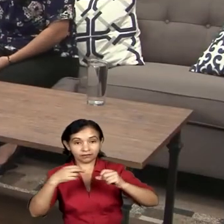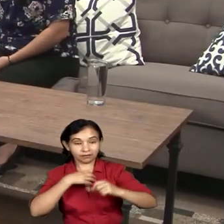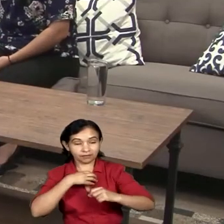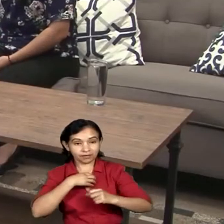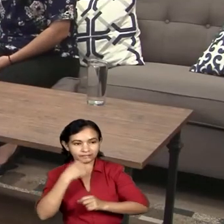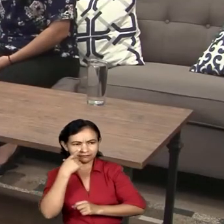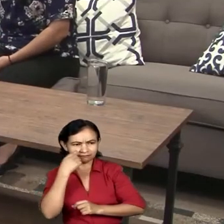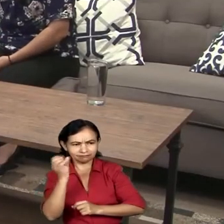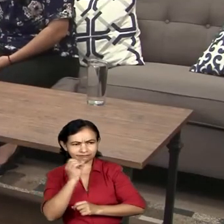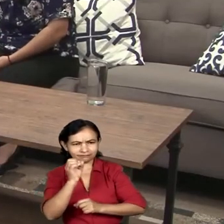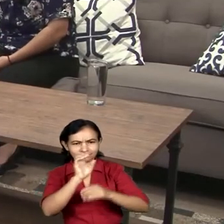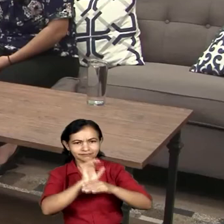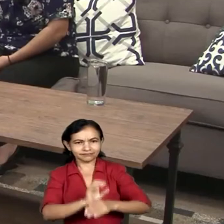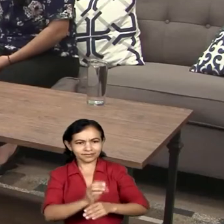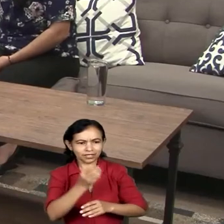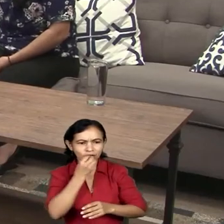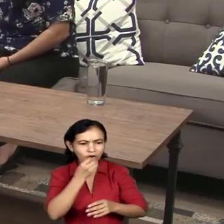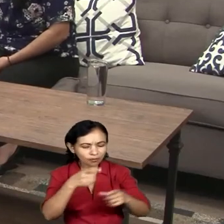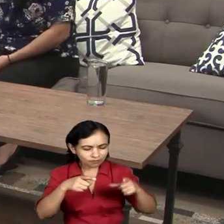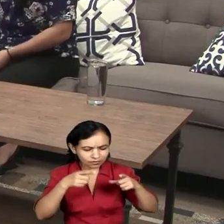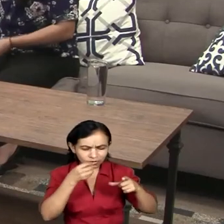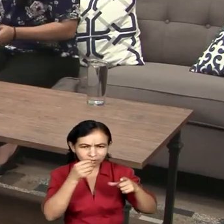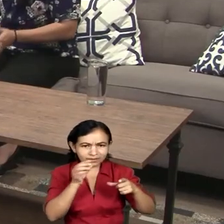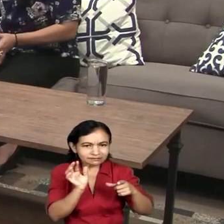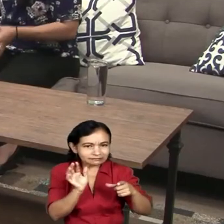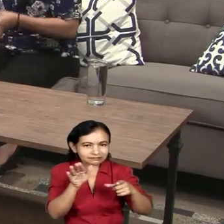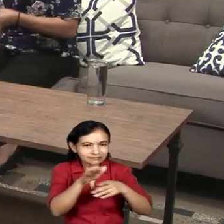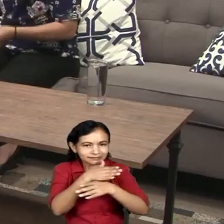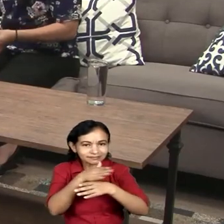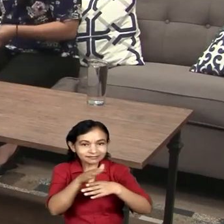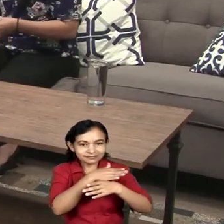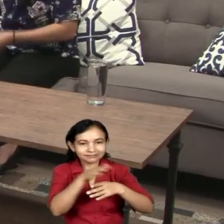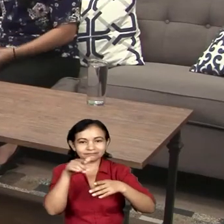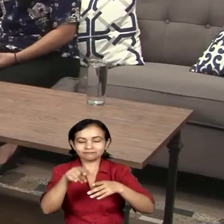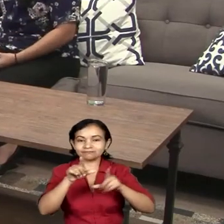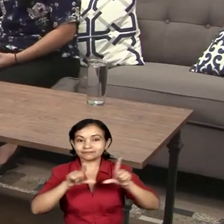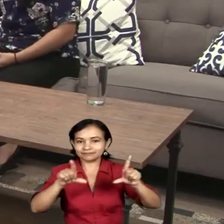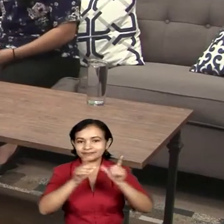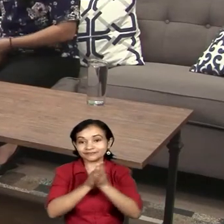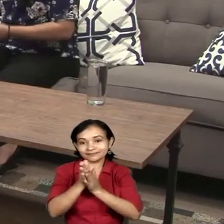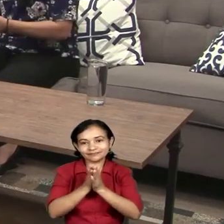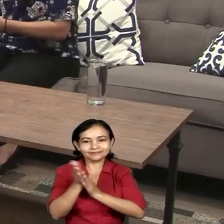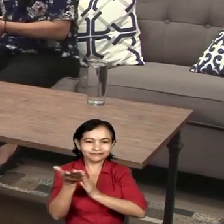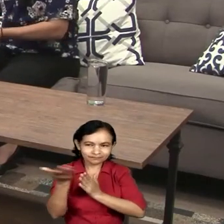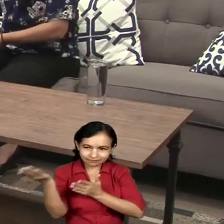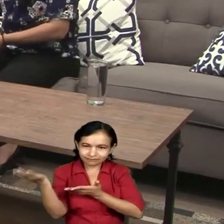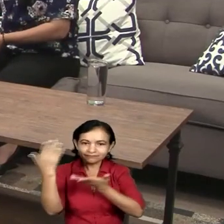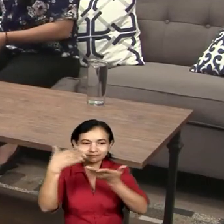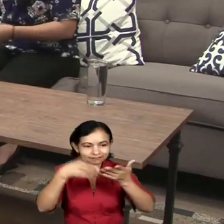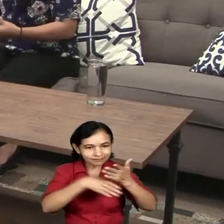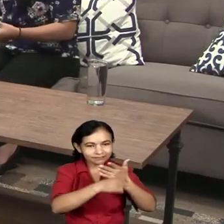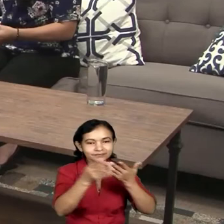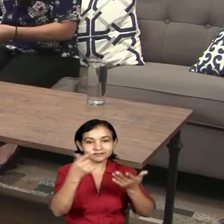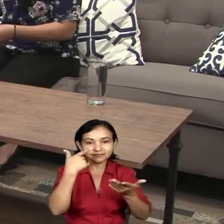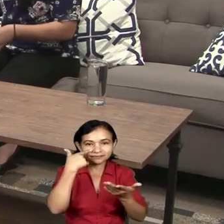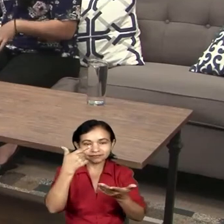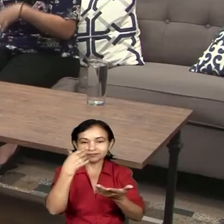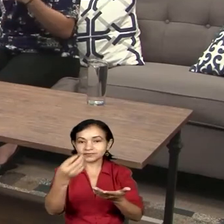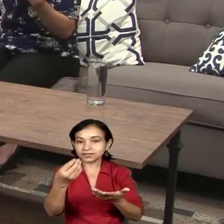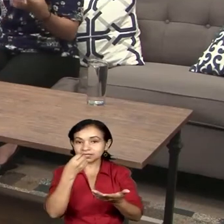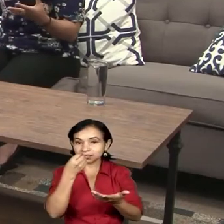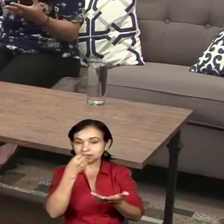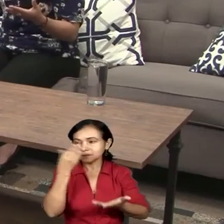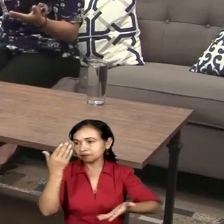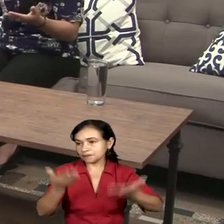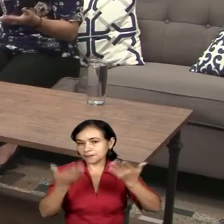estamos acostumbrados a comer ese tipo de comida, ese es el lugar para llegar a conocerlo, para llegar a degustar esos platillos que tal